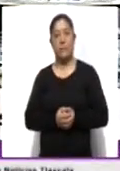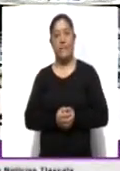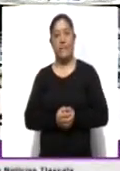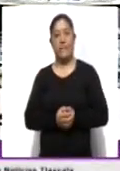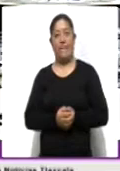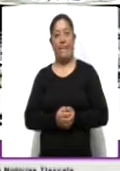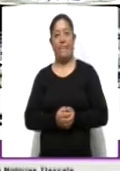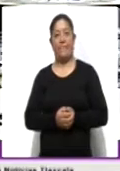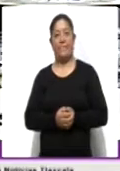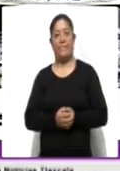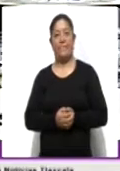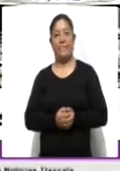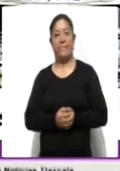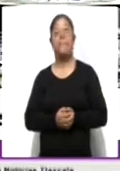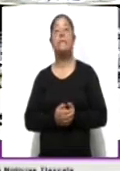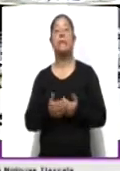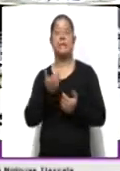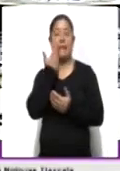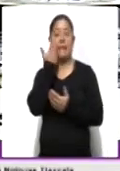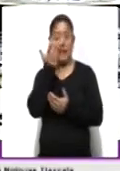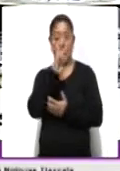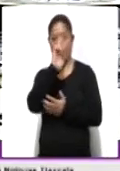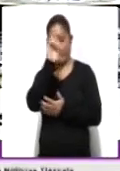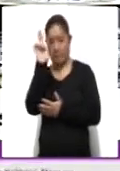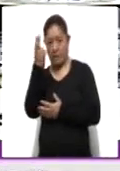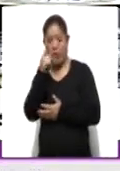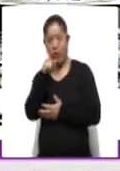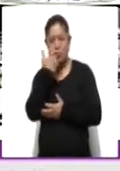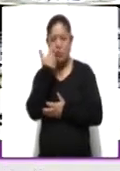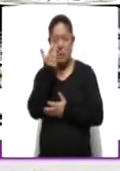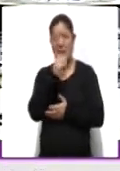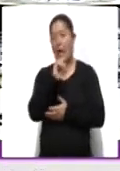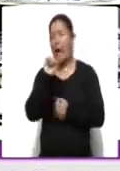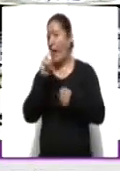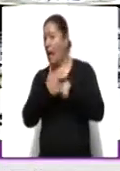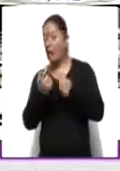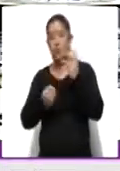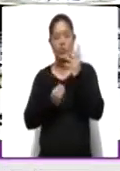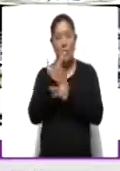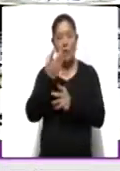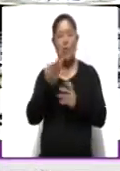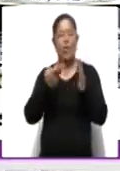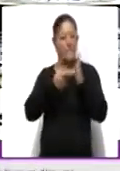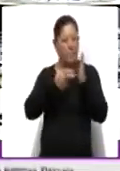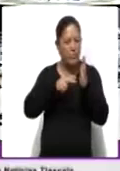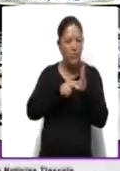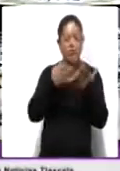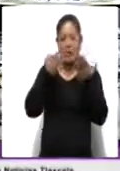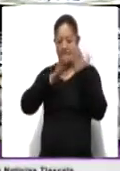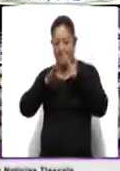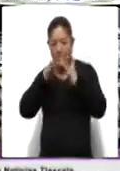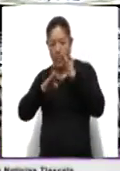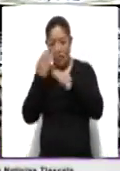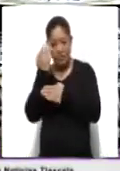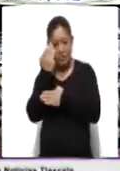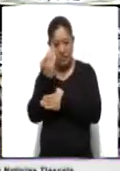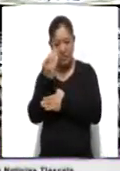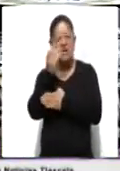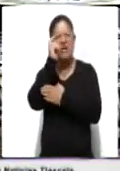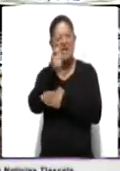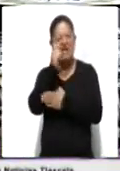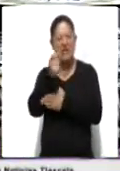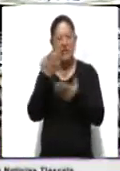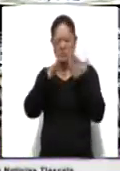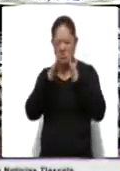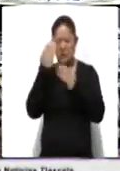que estén buscando algo fuera de lo convencional, como lo es la arquitectura bioclimática. Pues platíquenos, ¿en qué consiste,